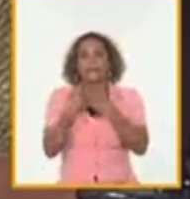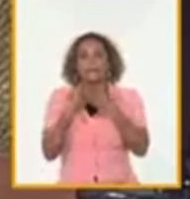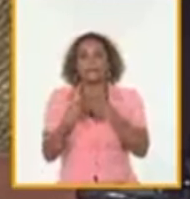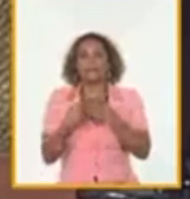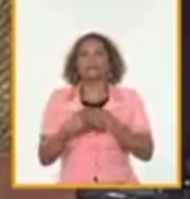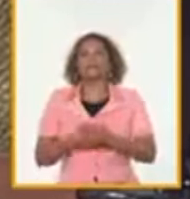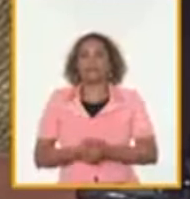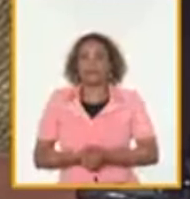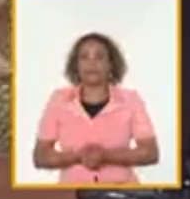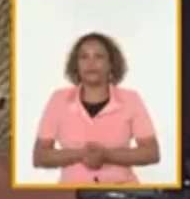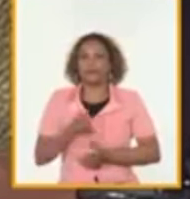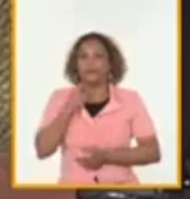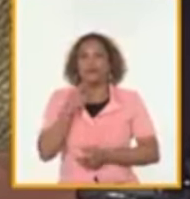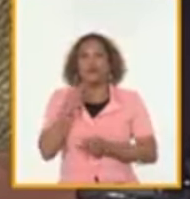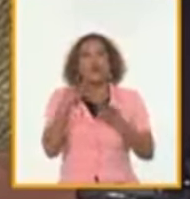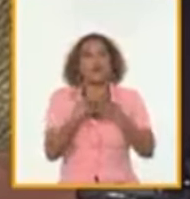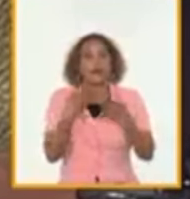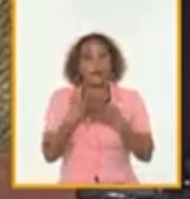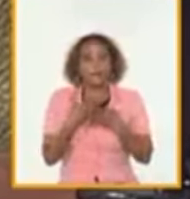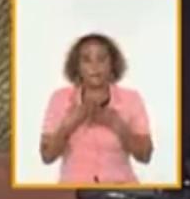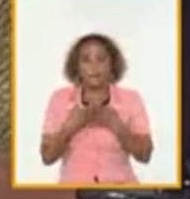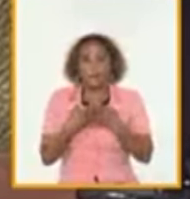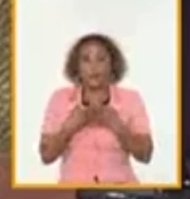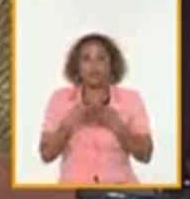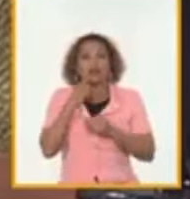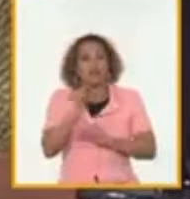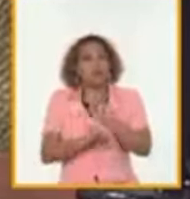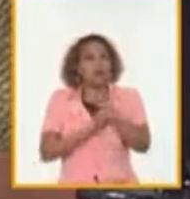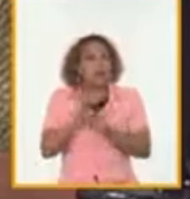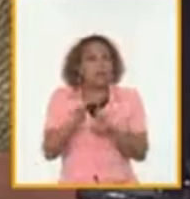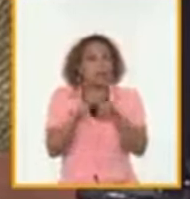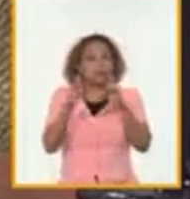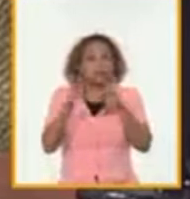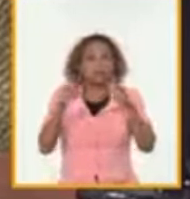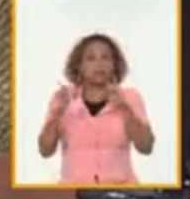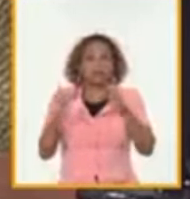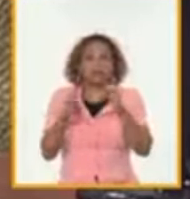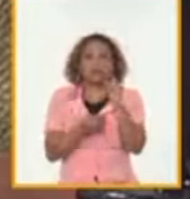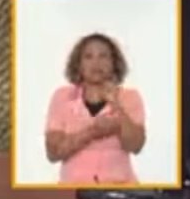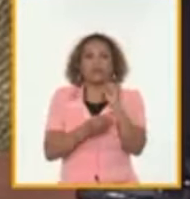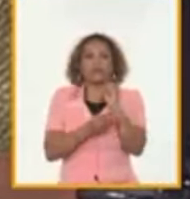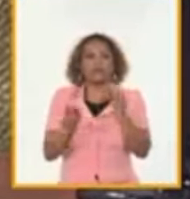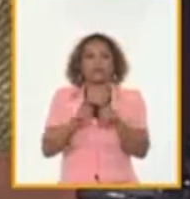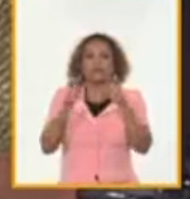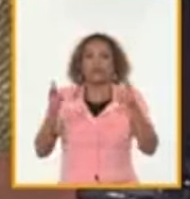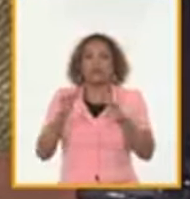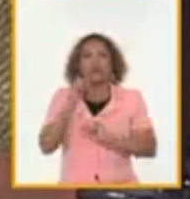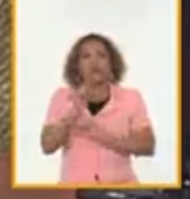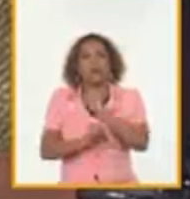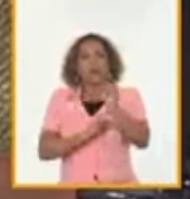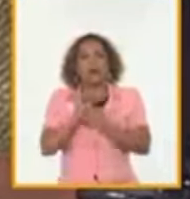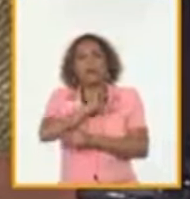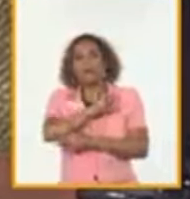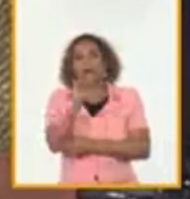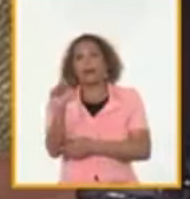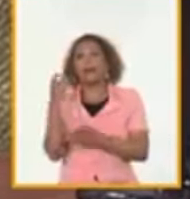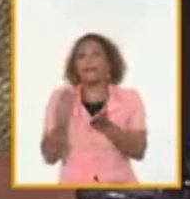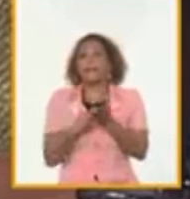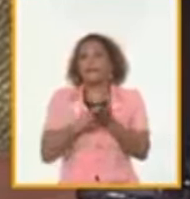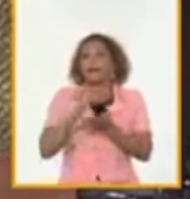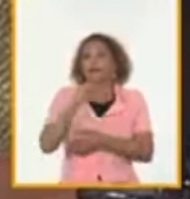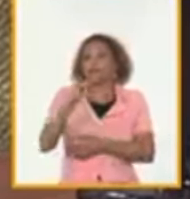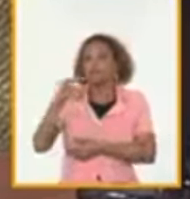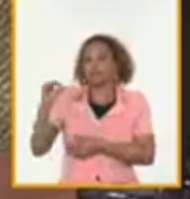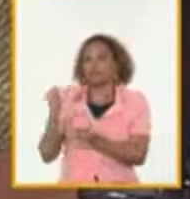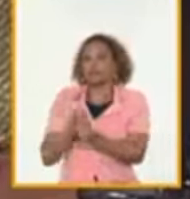tiene pérdidas una empresa que ha incrementado su su potencial y ha logrado entonces el pago de los trabajadores Ha